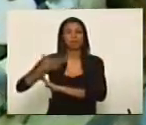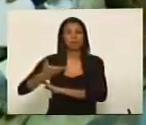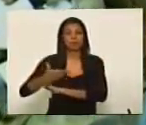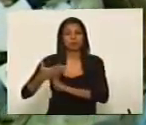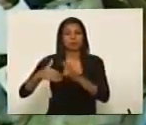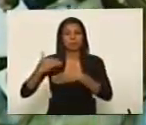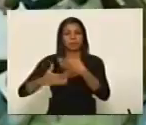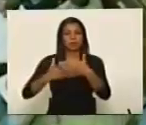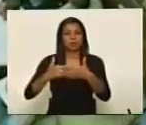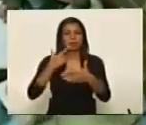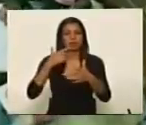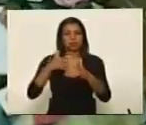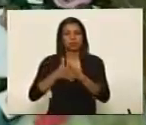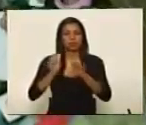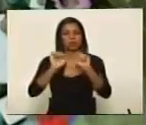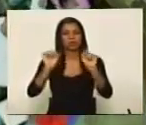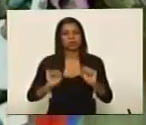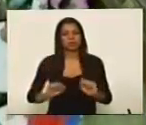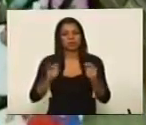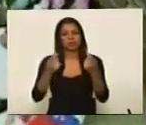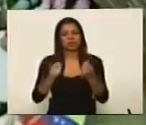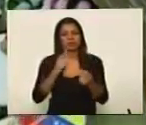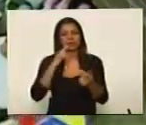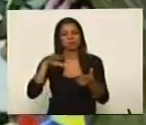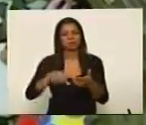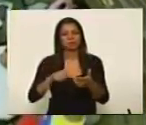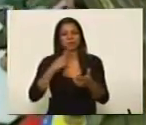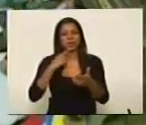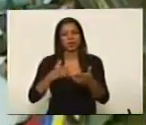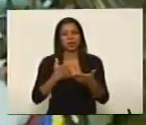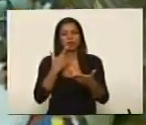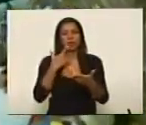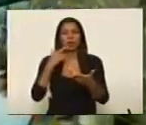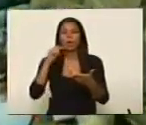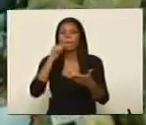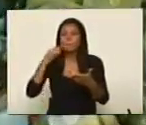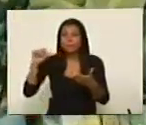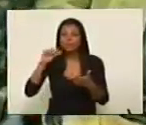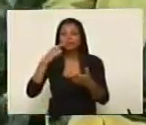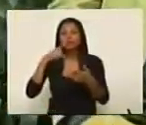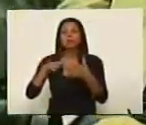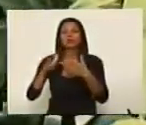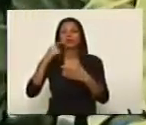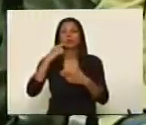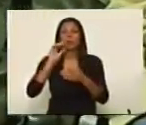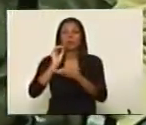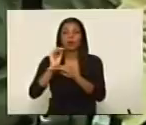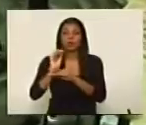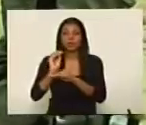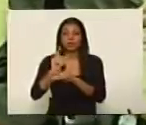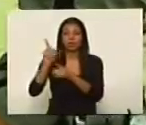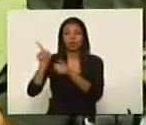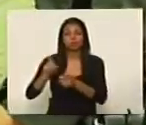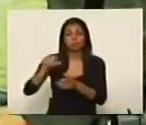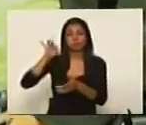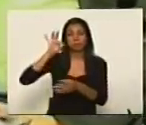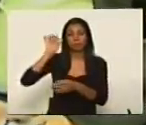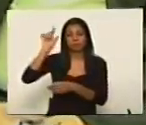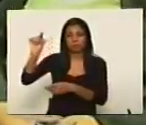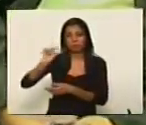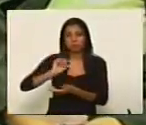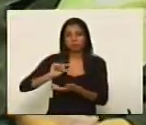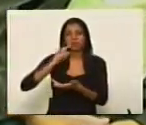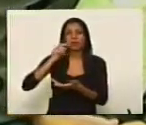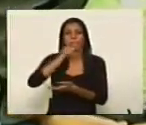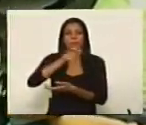el proceso de estabilización del sistema de precios de los bienes y servicios en el país, siempre teniendo centro del mismo la protección del salario de los trabajadores y